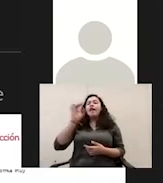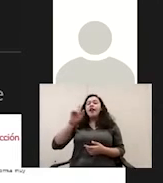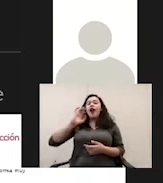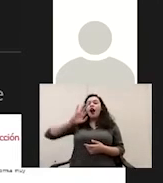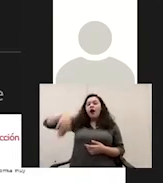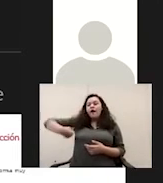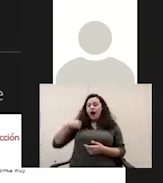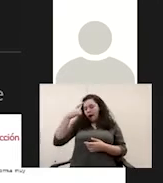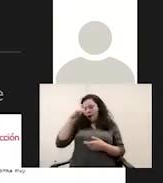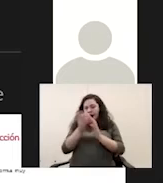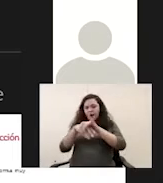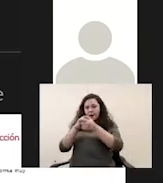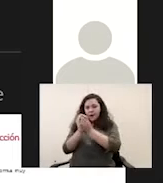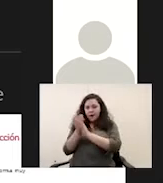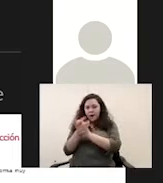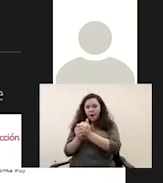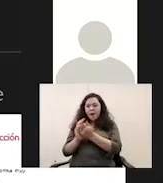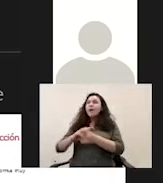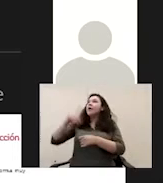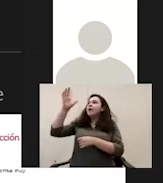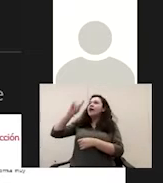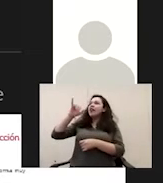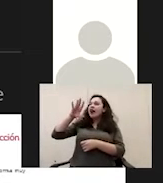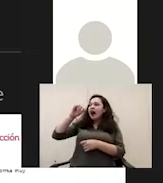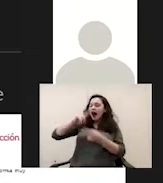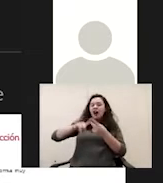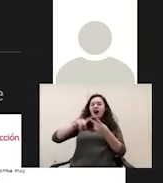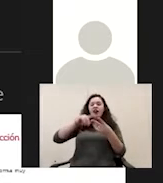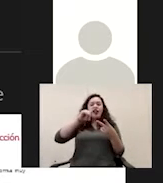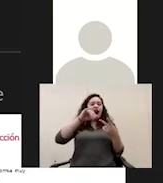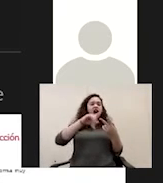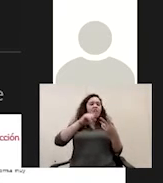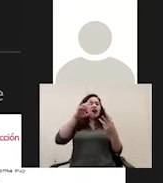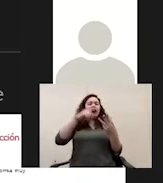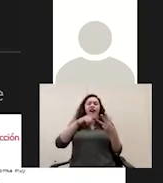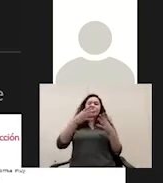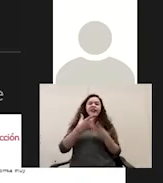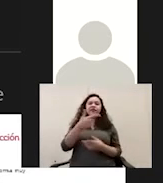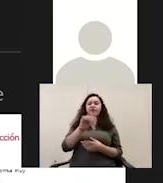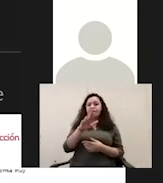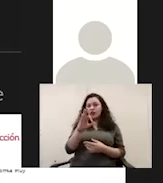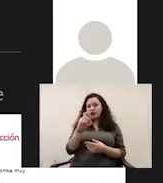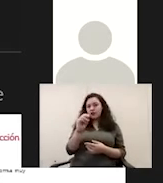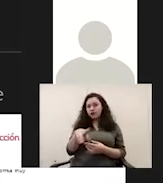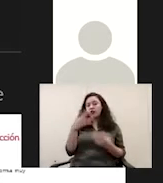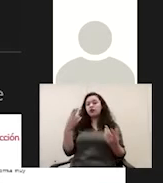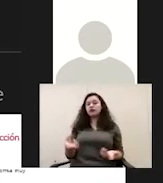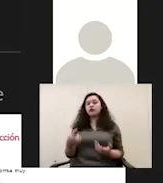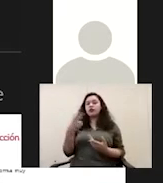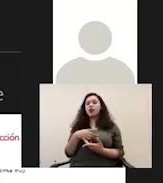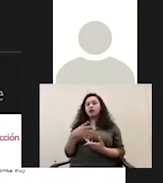lavado de manos en tinaco, en tambo, en garrafones para el lavado de manos, estas son las